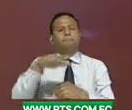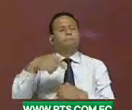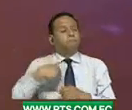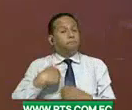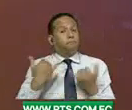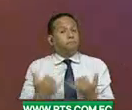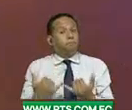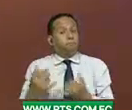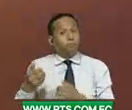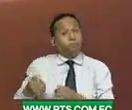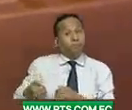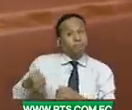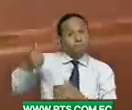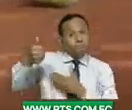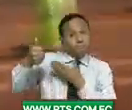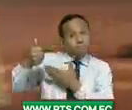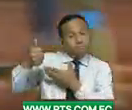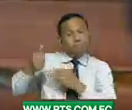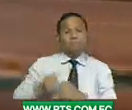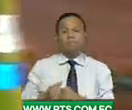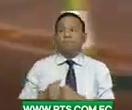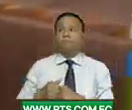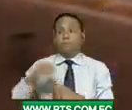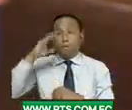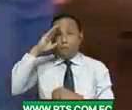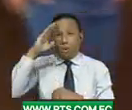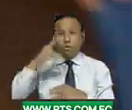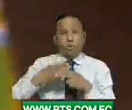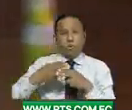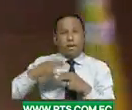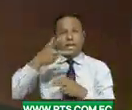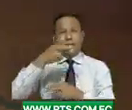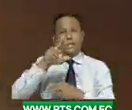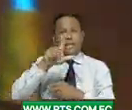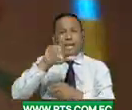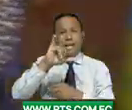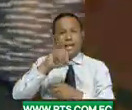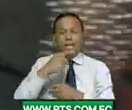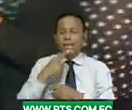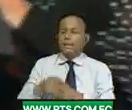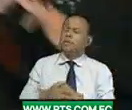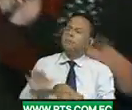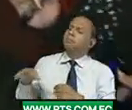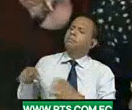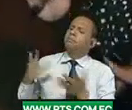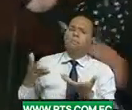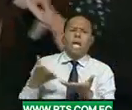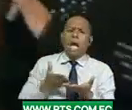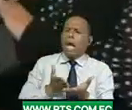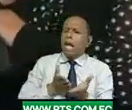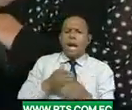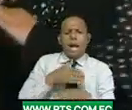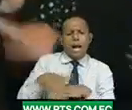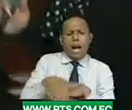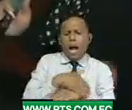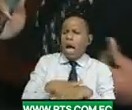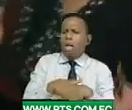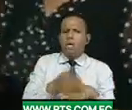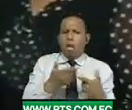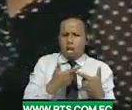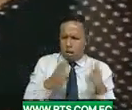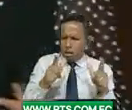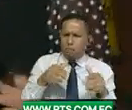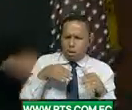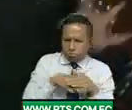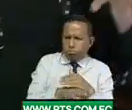el subinspector Charles Guayamabe, quien nos va a dar información. ¿Qué rutas están habilitadas? ¿Qué rutas están cerradas? ¿Por dónde podemos